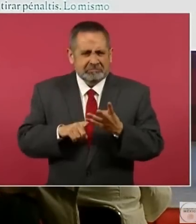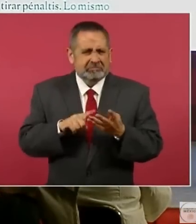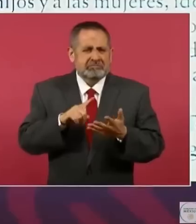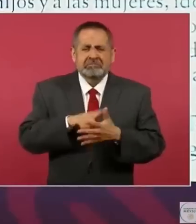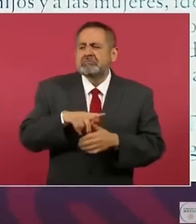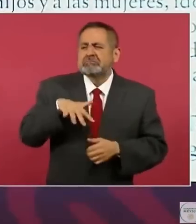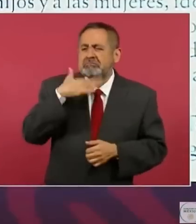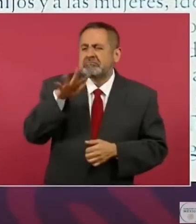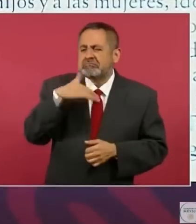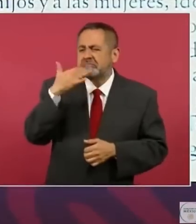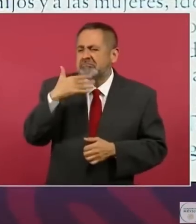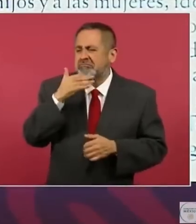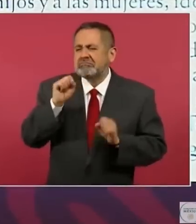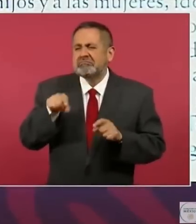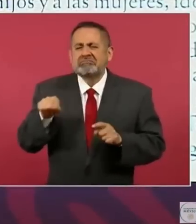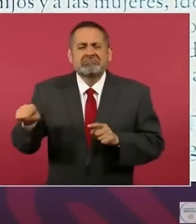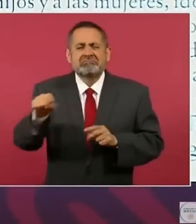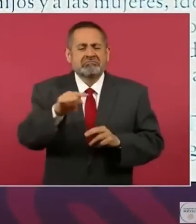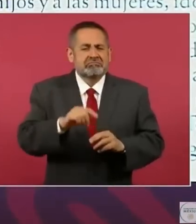corrupto,